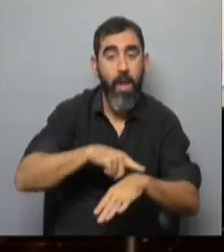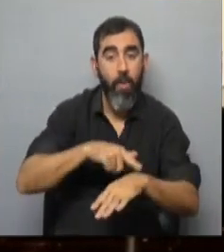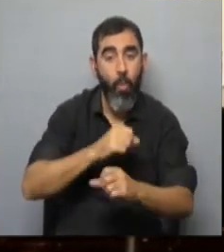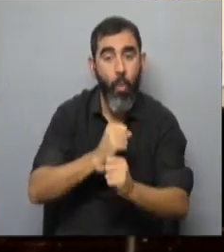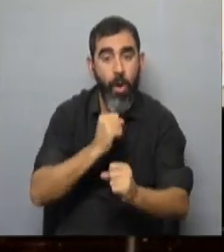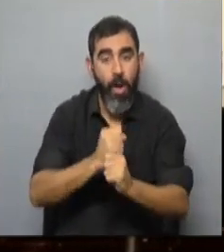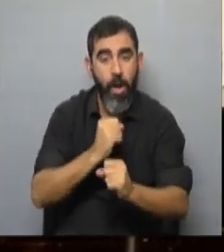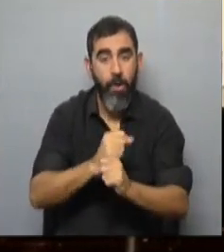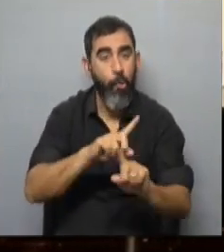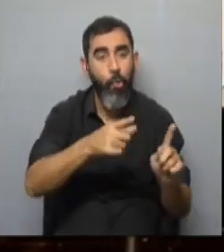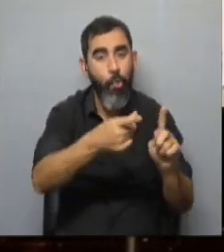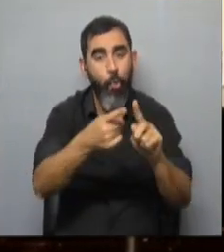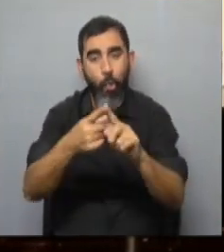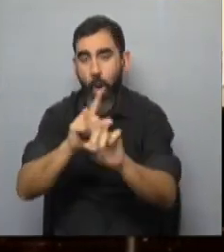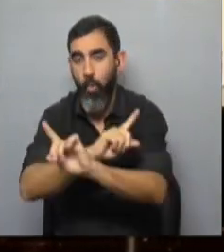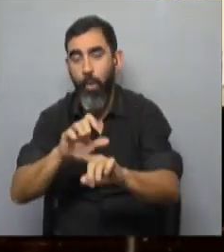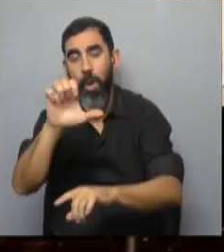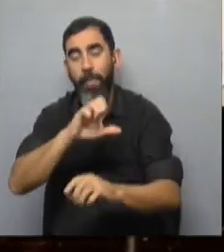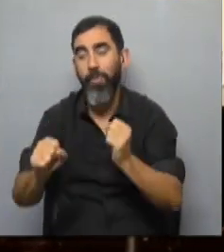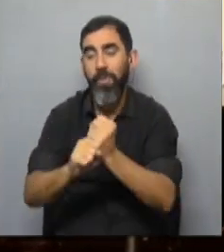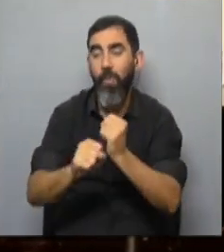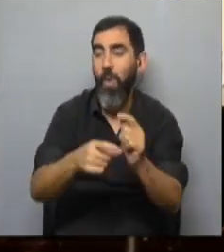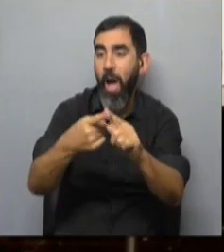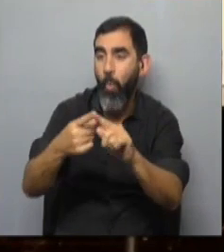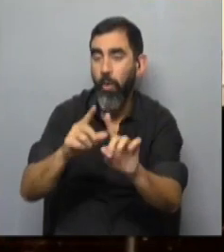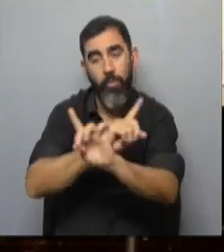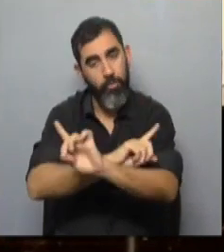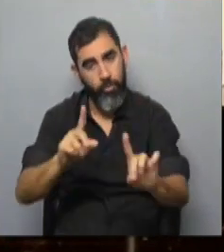de un consenso entre empresarios y trabajadores, es el